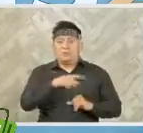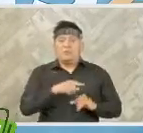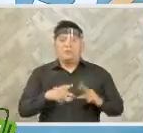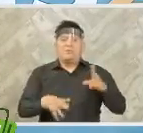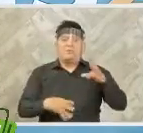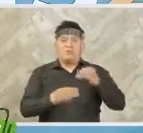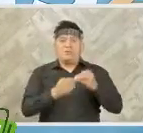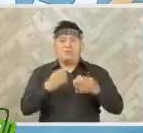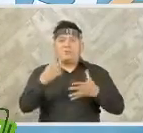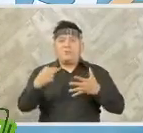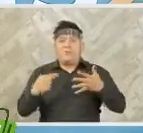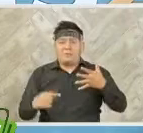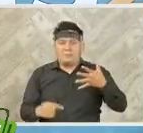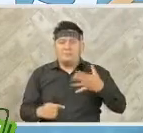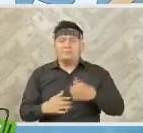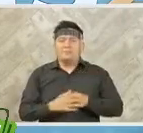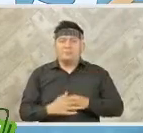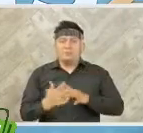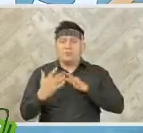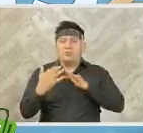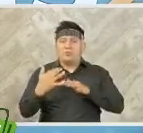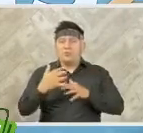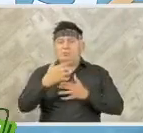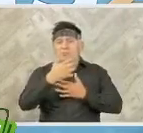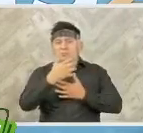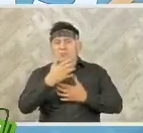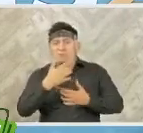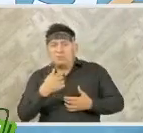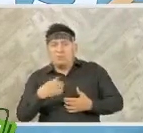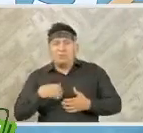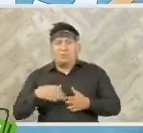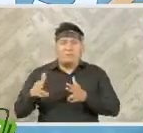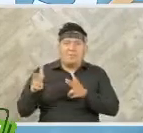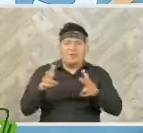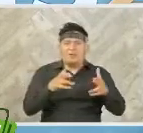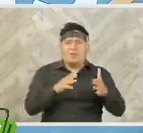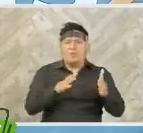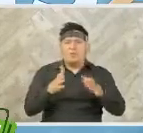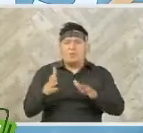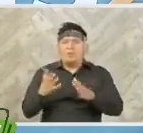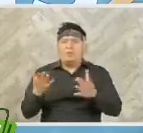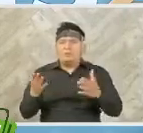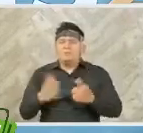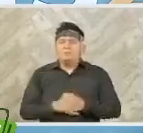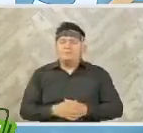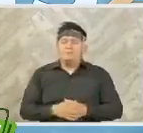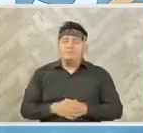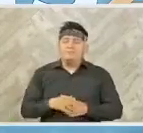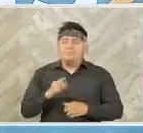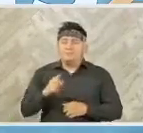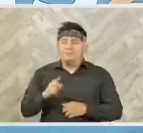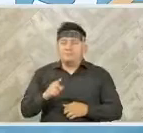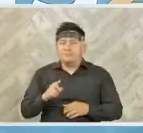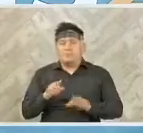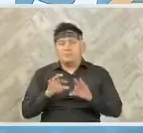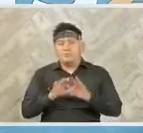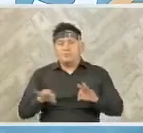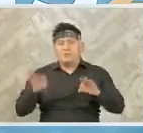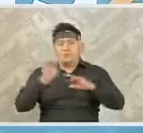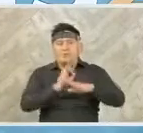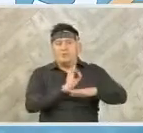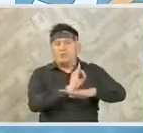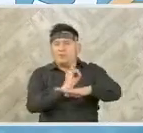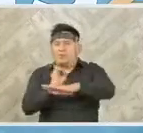ingredientes que genera la criminalidad. Por lo tanto, esas intervenciones deben ser de manera integral, abordadas desde la interinstitucionalidad,